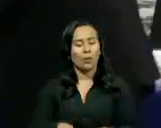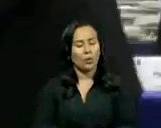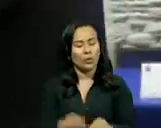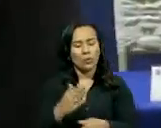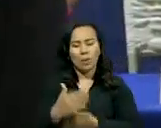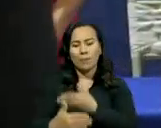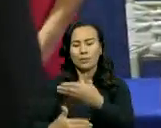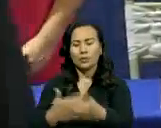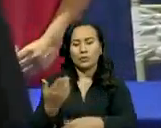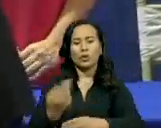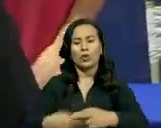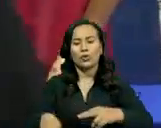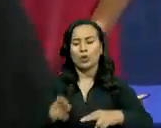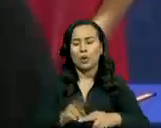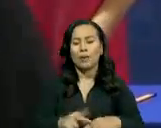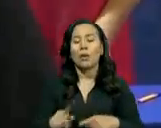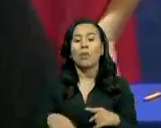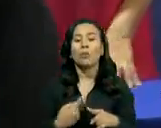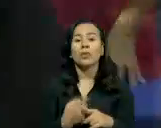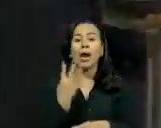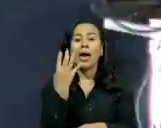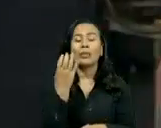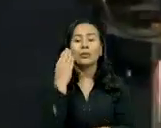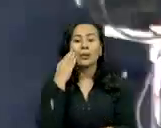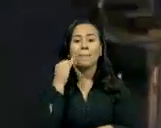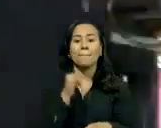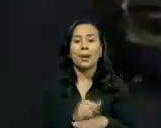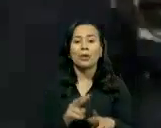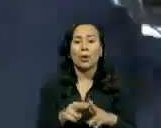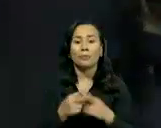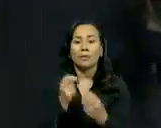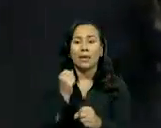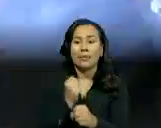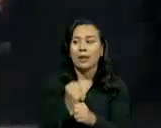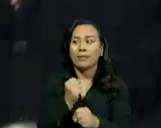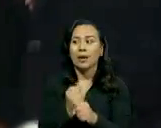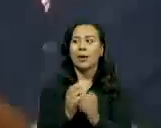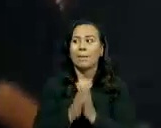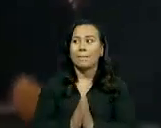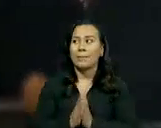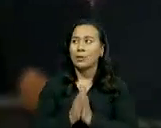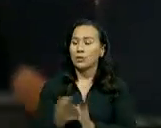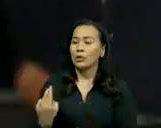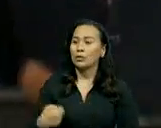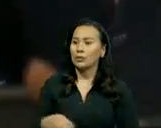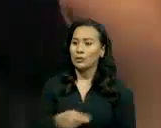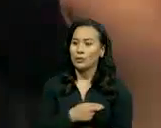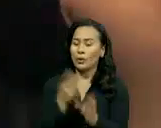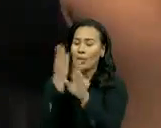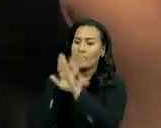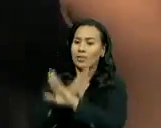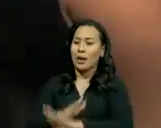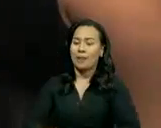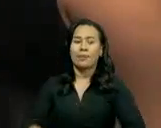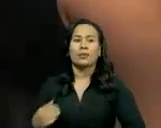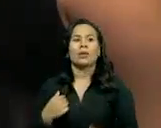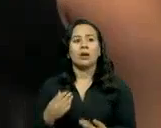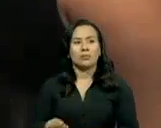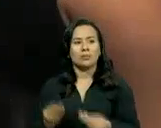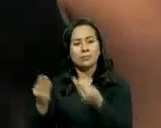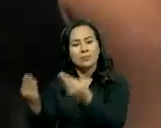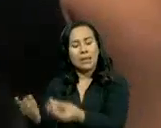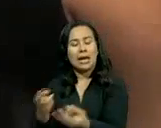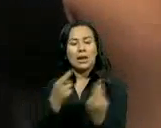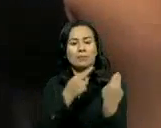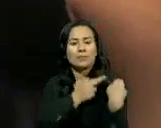proceso normal desde a partir del 14 de mayo que inician sus funciones y nosotros habremos cumplido con una etapa más de este encargo que nos